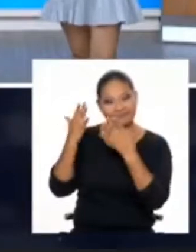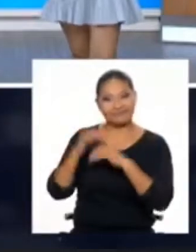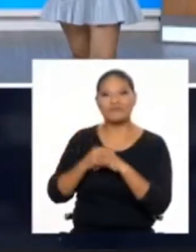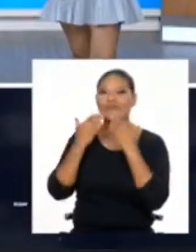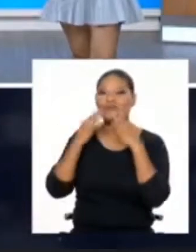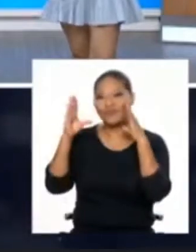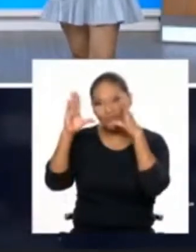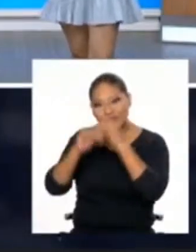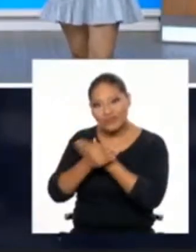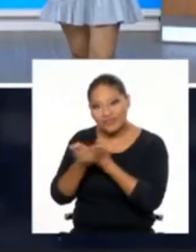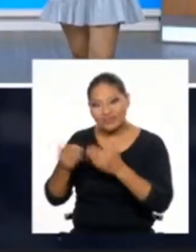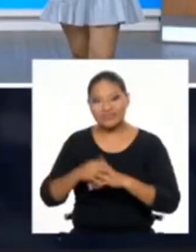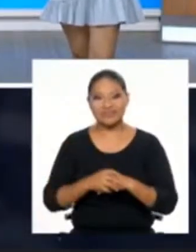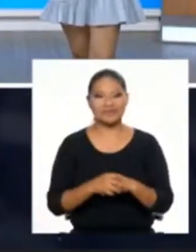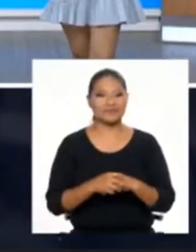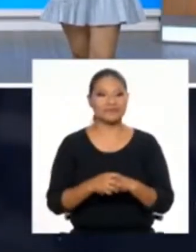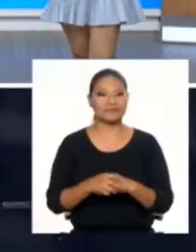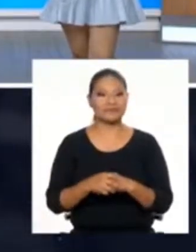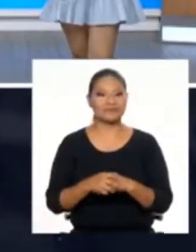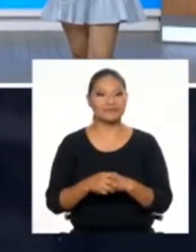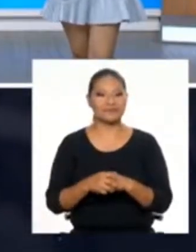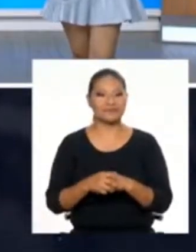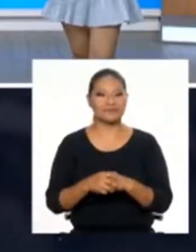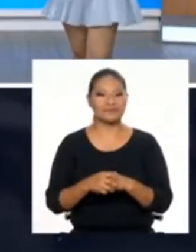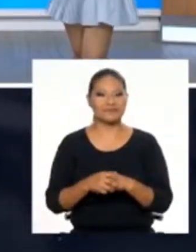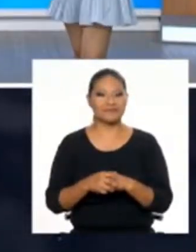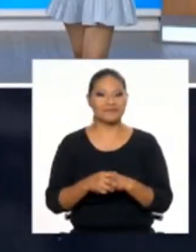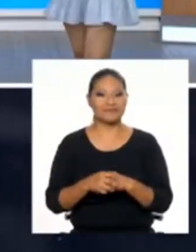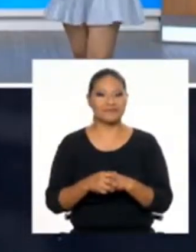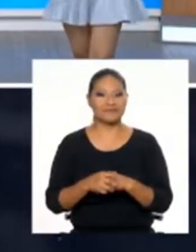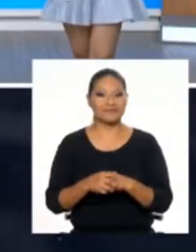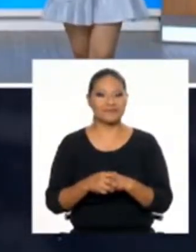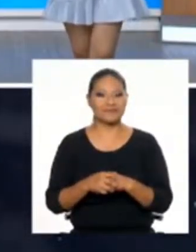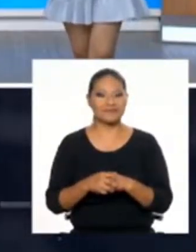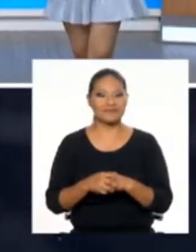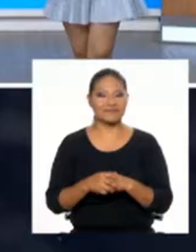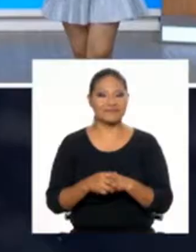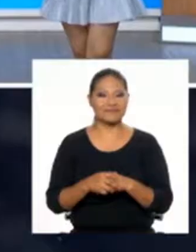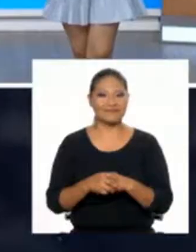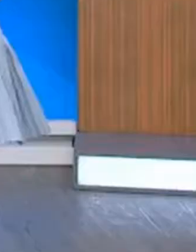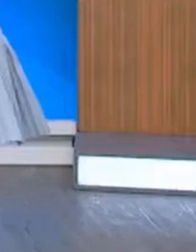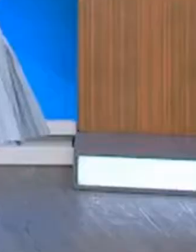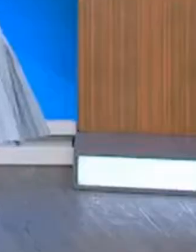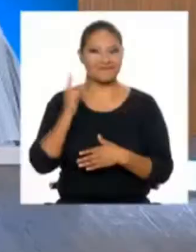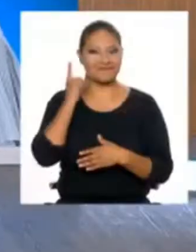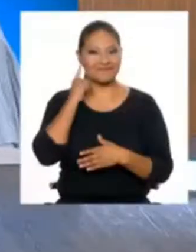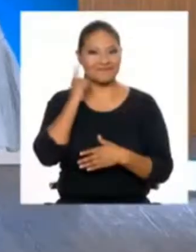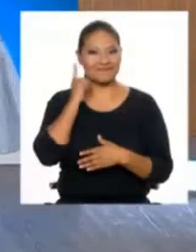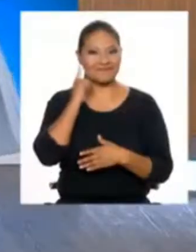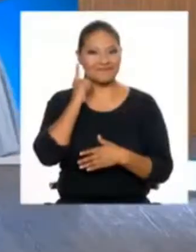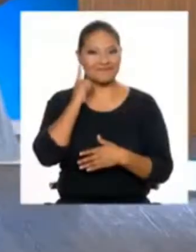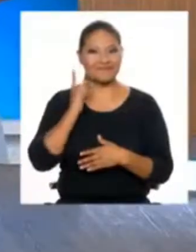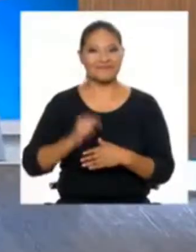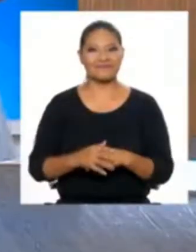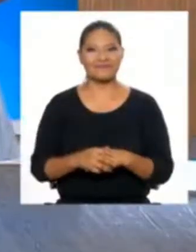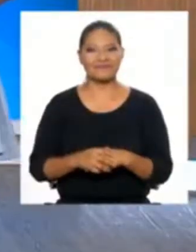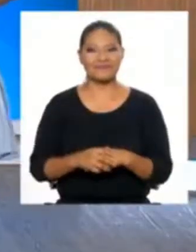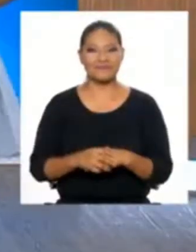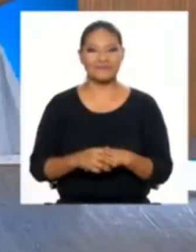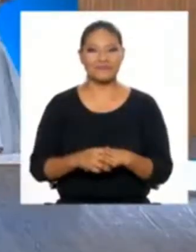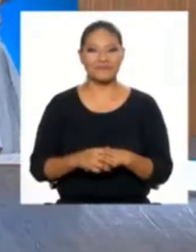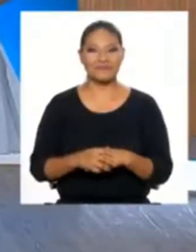Muy buenas noches. Muchísimas gracias, hola. Romy y Gastón. En efecto, Nicolás Salazar, Jennifer Cercilla, estamos listísimos para compartir importante